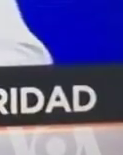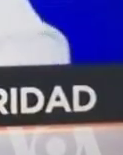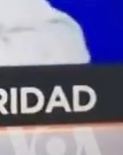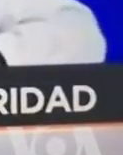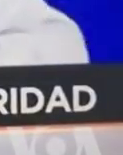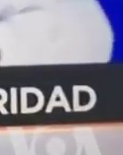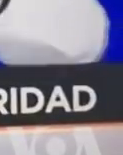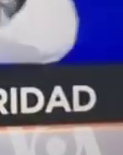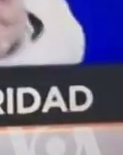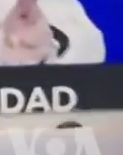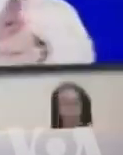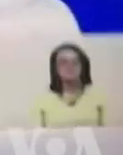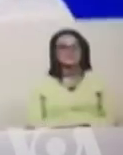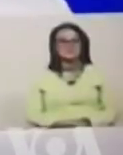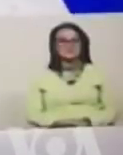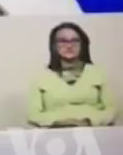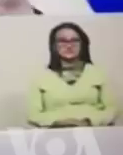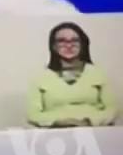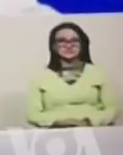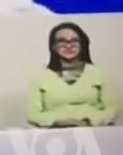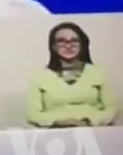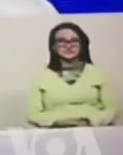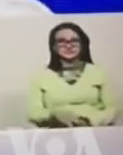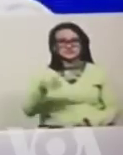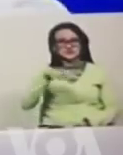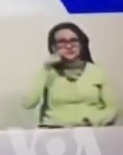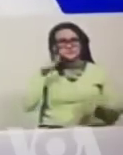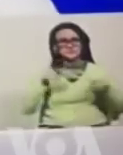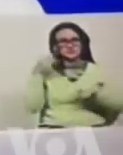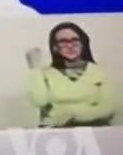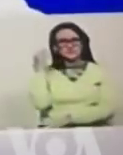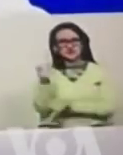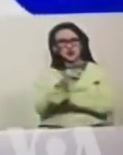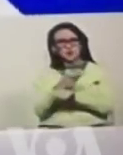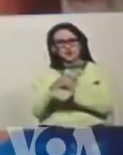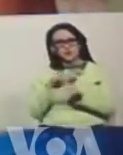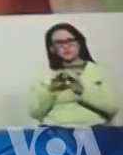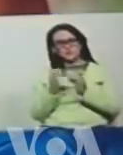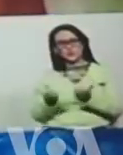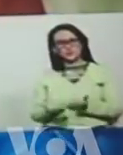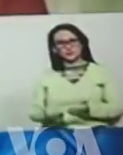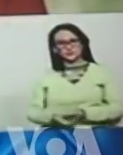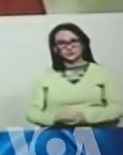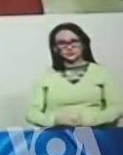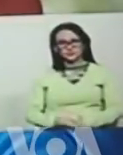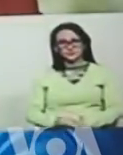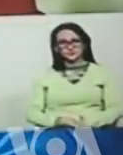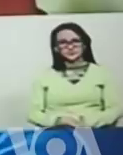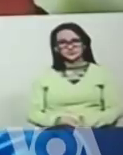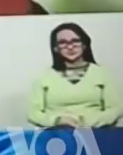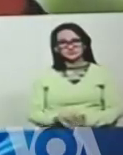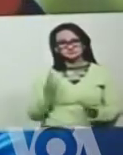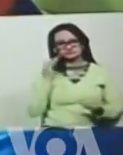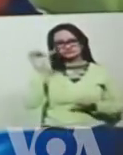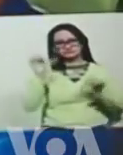han también puesto en su lista, porque ellos son prepotentes, se creen el gobierno del mundo. Ahí vimos el discurso